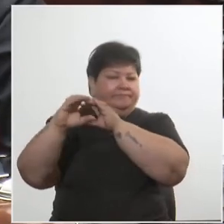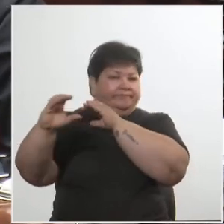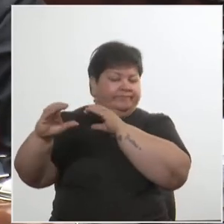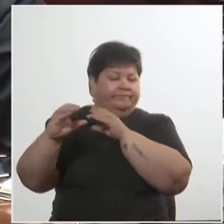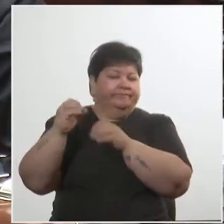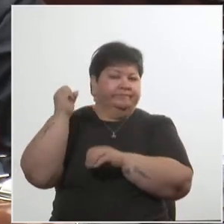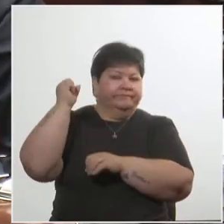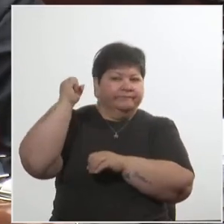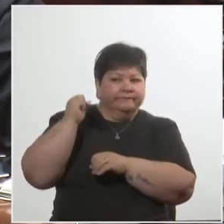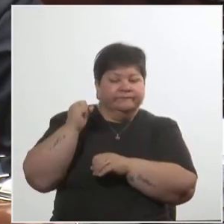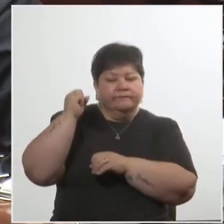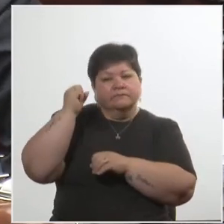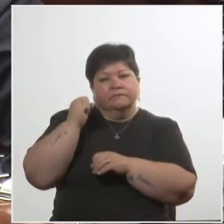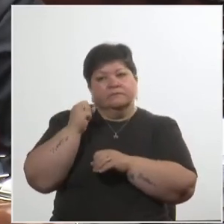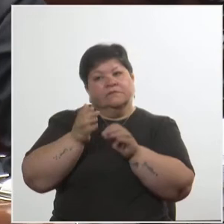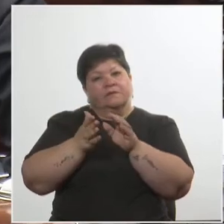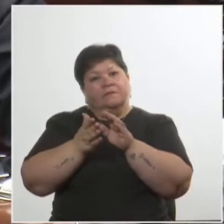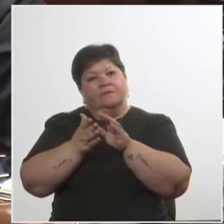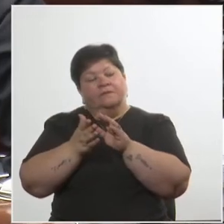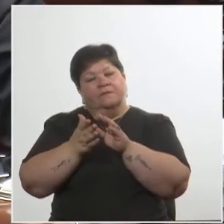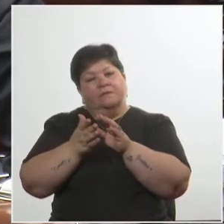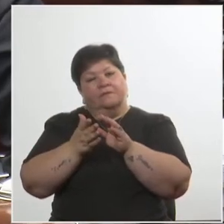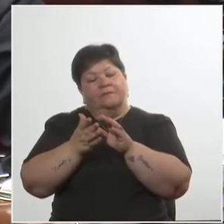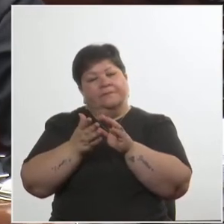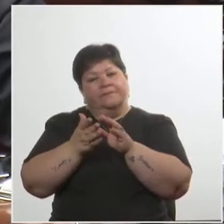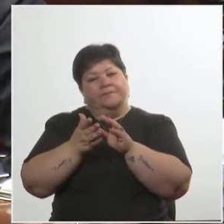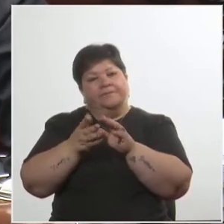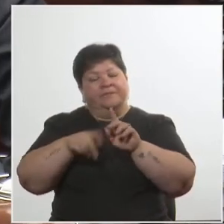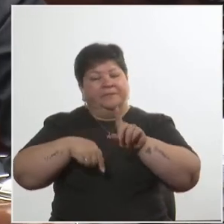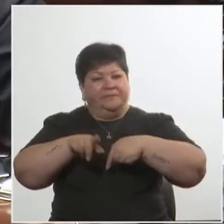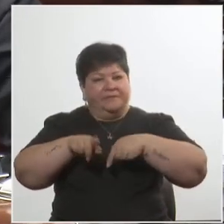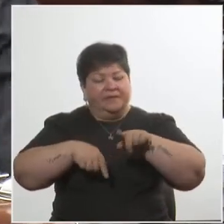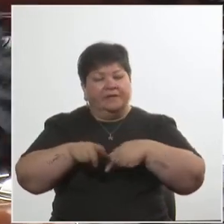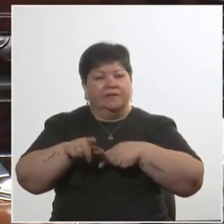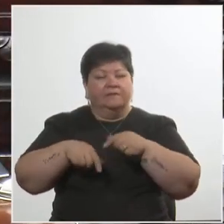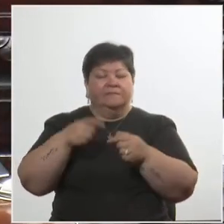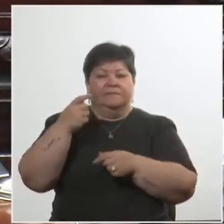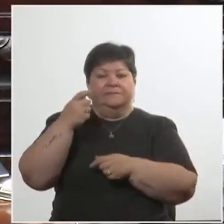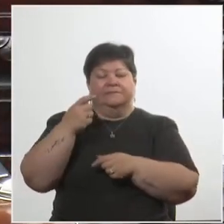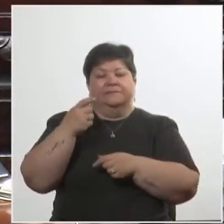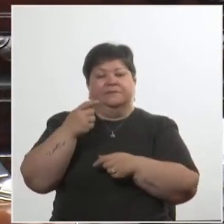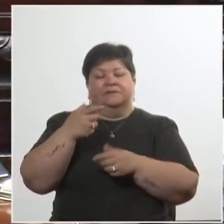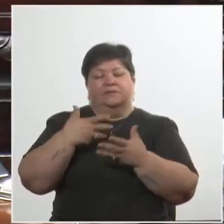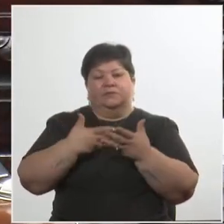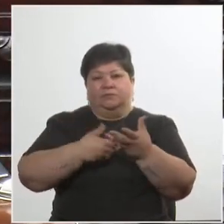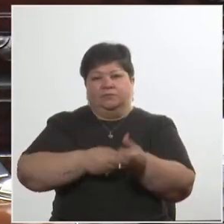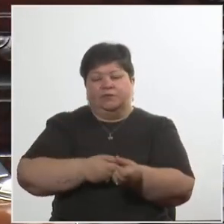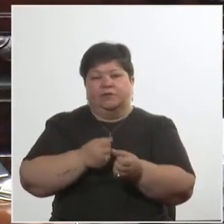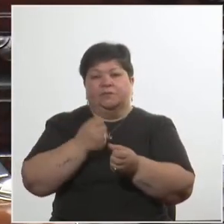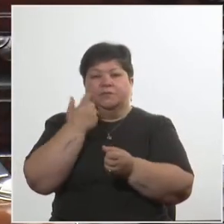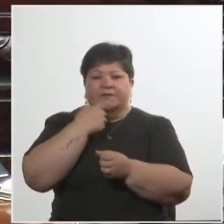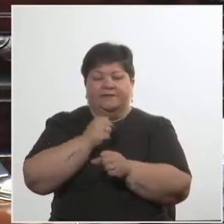de Trabajadores al subsidio de desempleo en forma importante en forma significativa